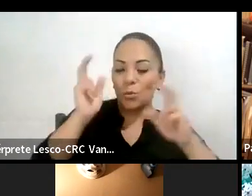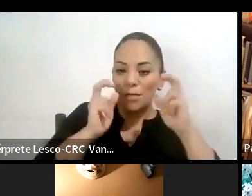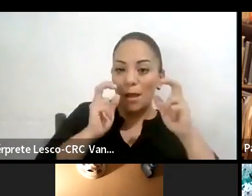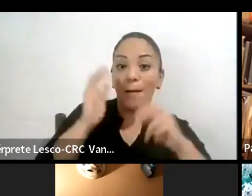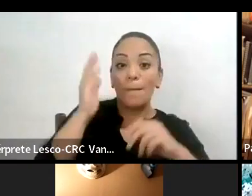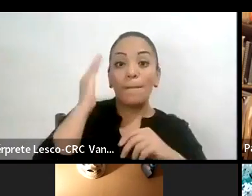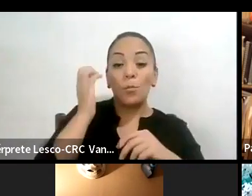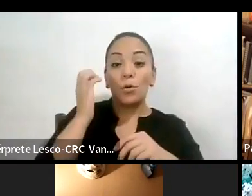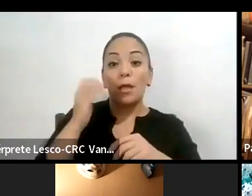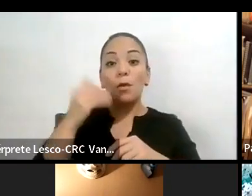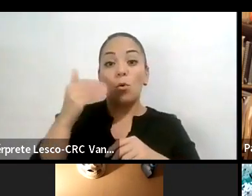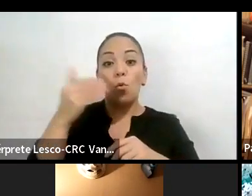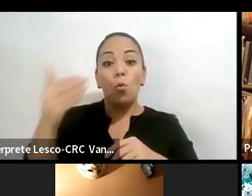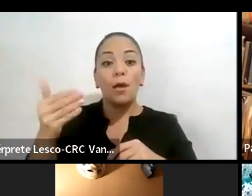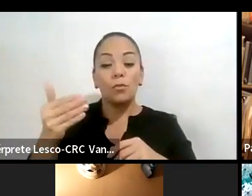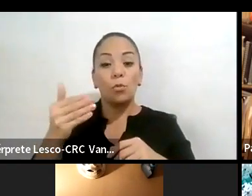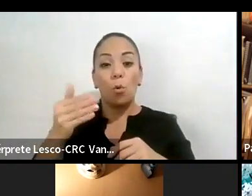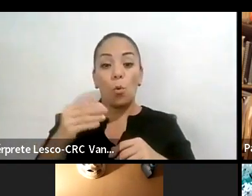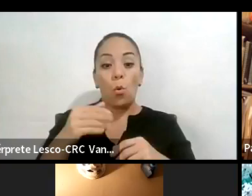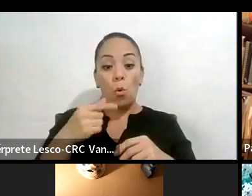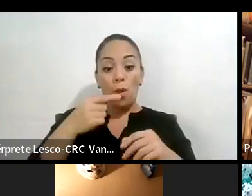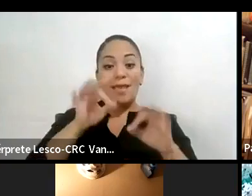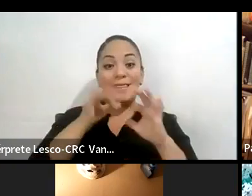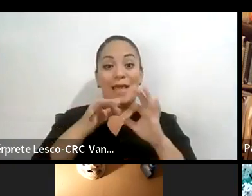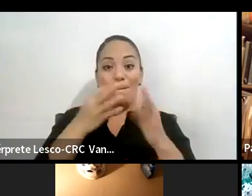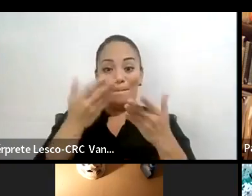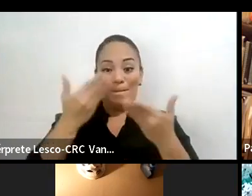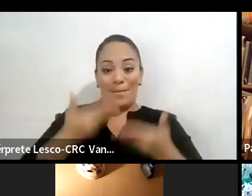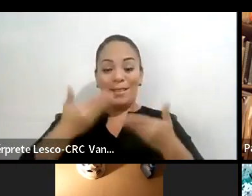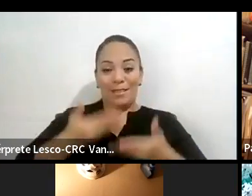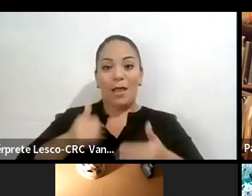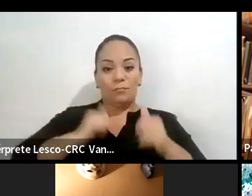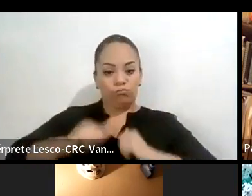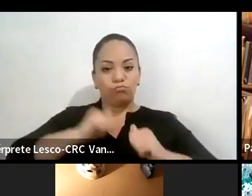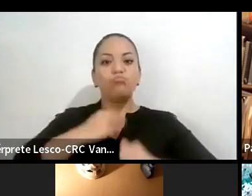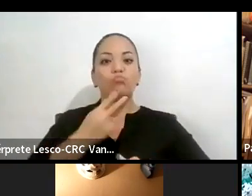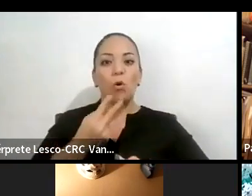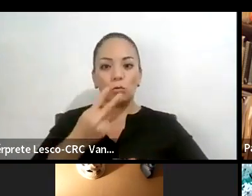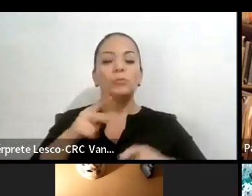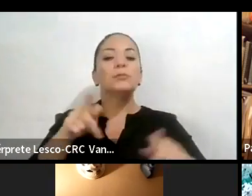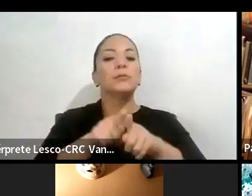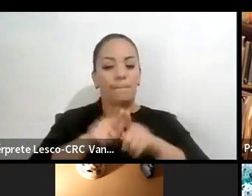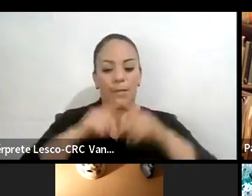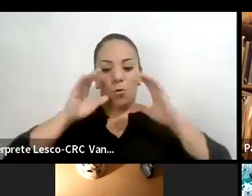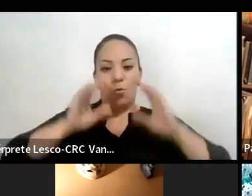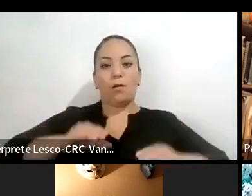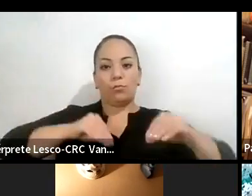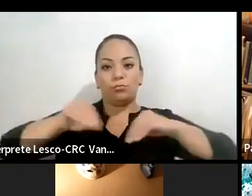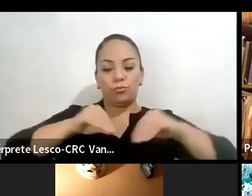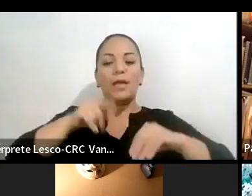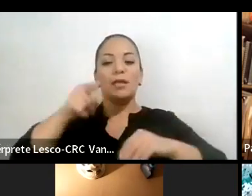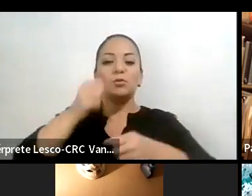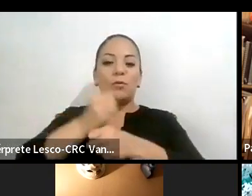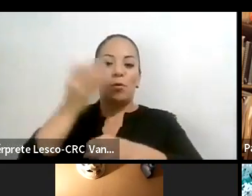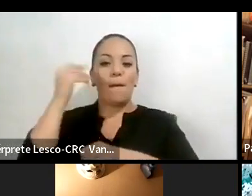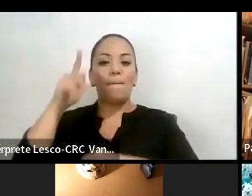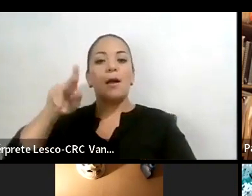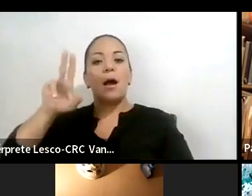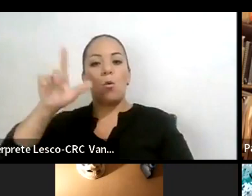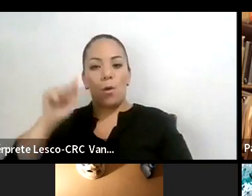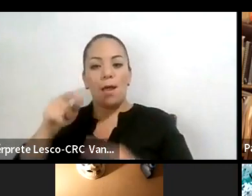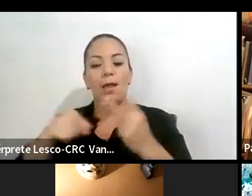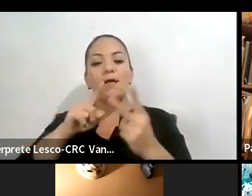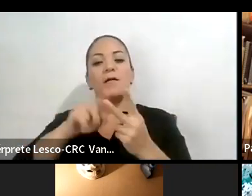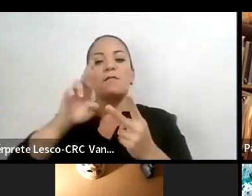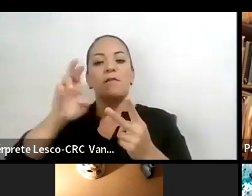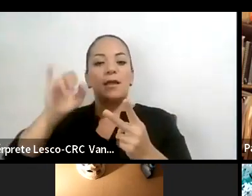un involucramiento de todo el cuerpo, que fue un poco también lo que se trabajó en su momento con Paula y con Reinaldo, en los talleres que tuvimos previos ya